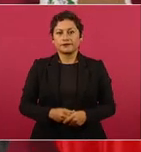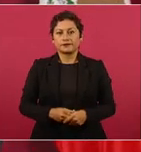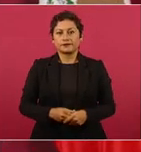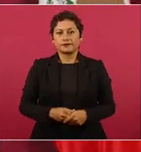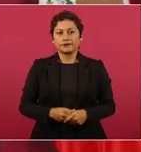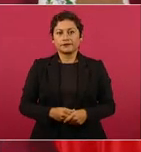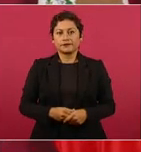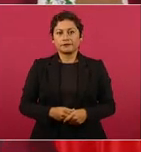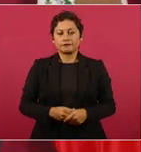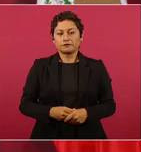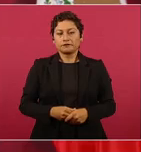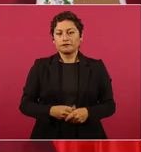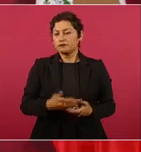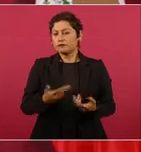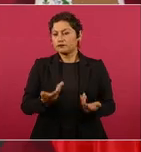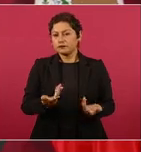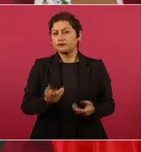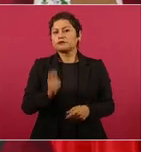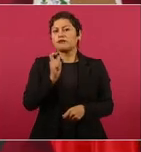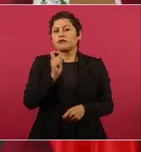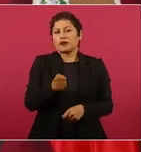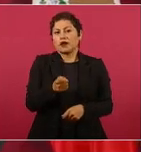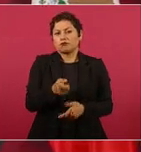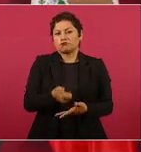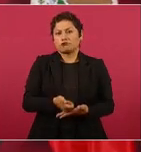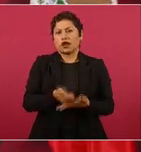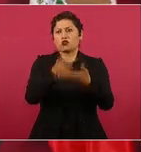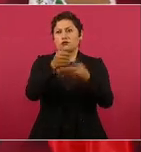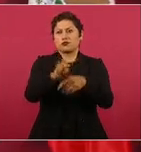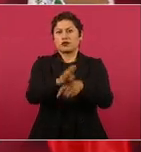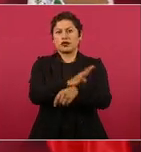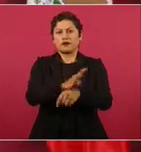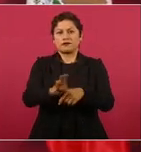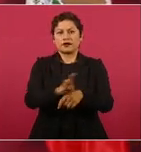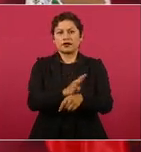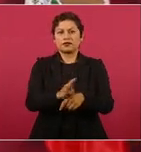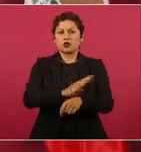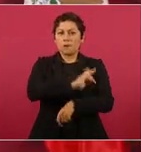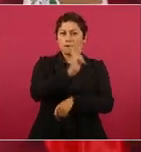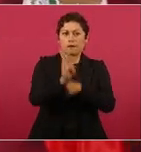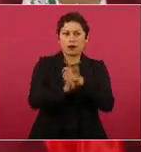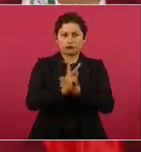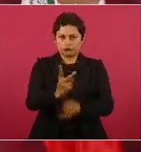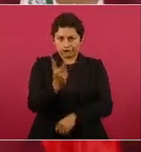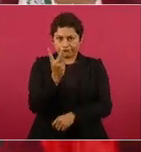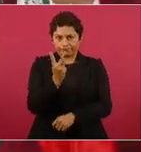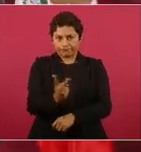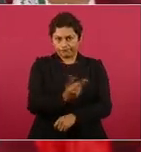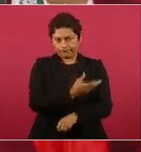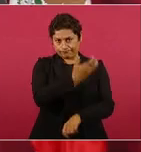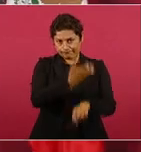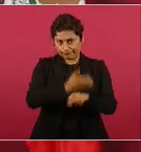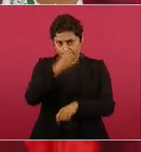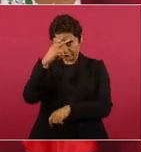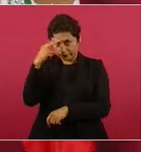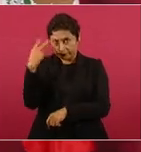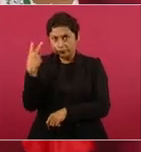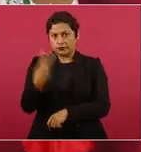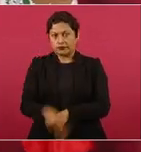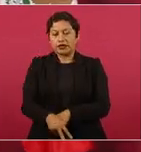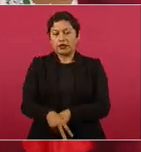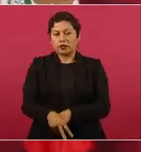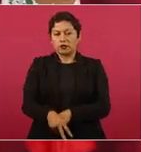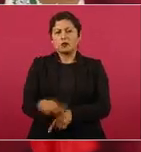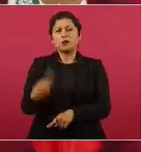en beneficio de las dos naciones. Esto lo expresó el secretario de